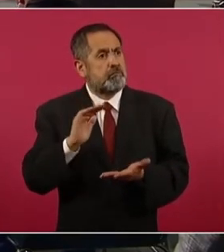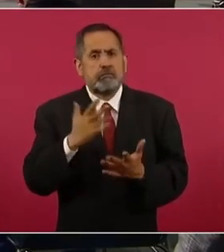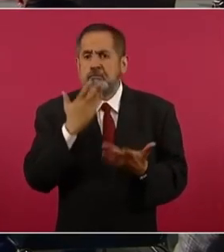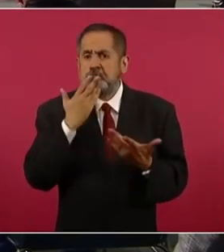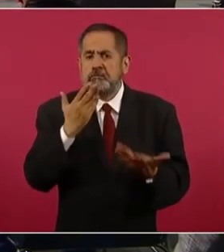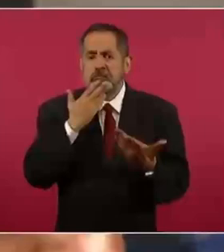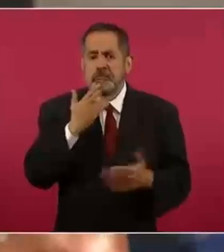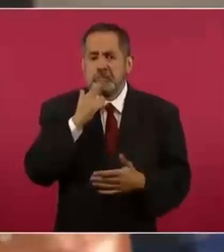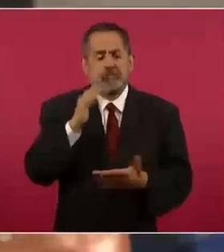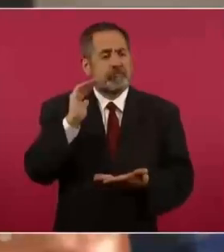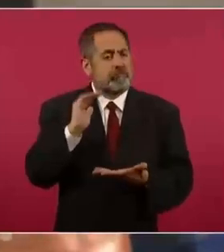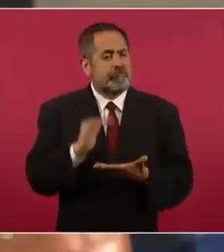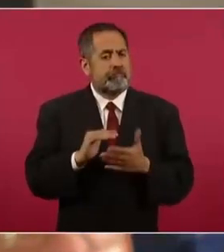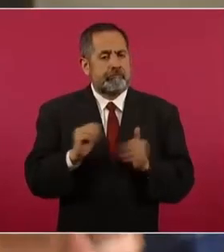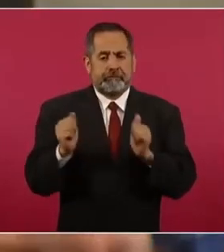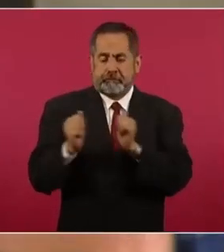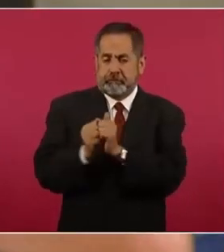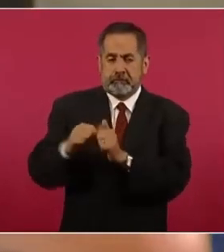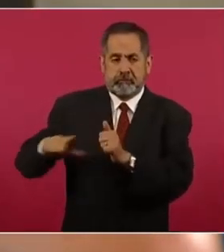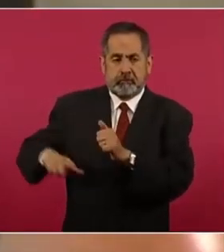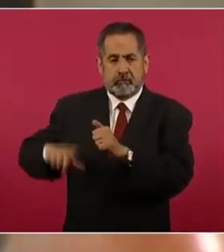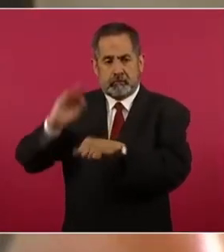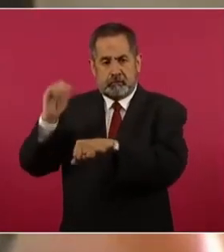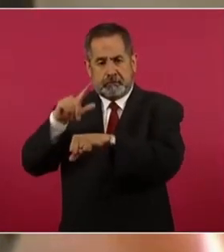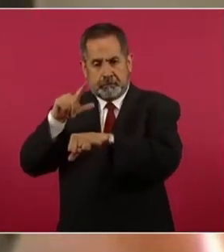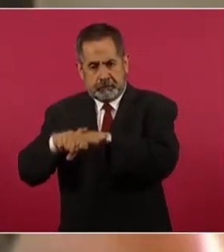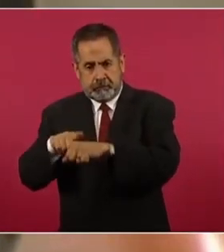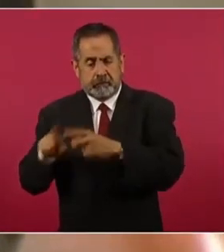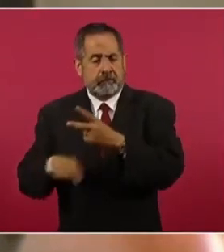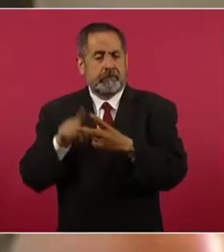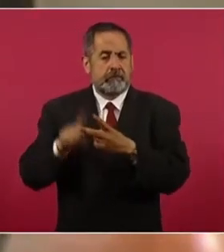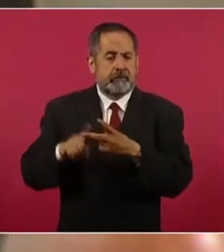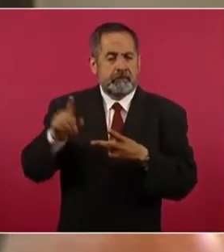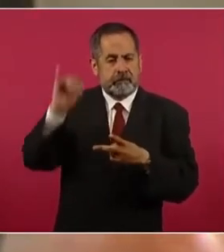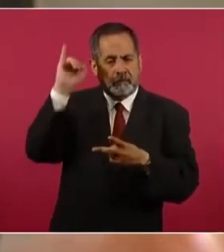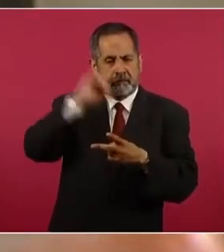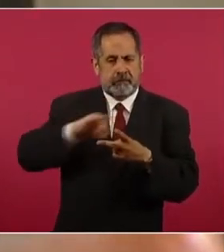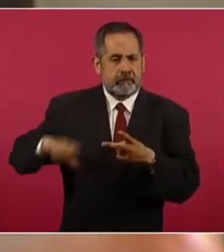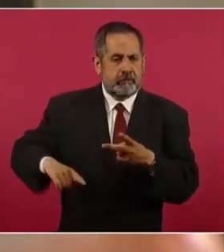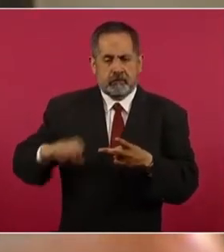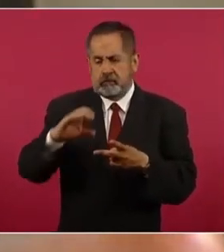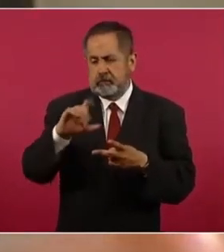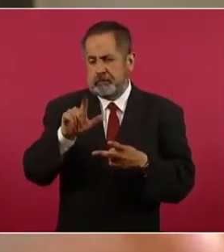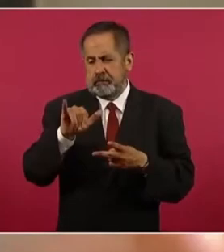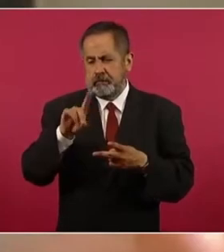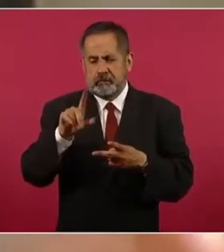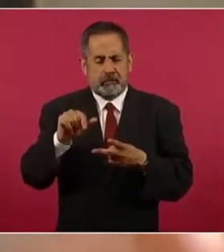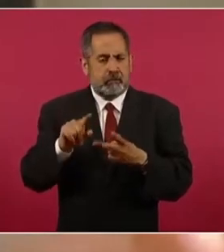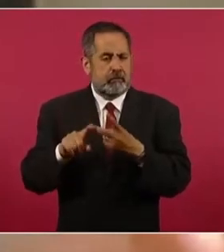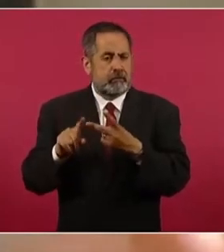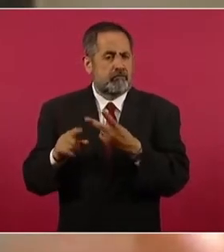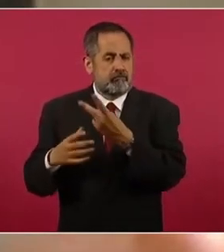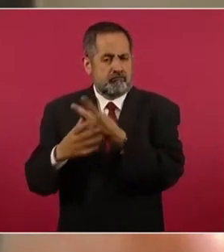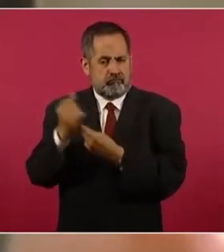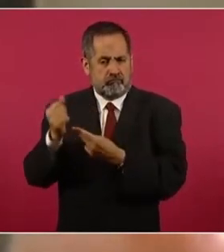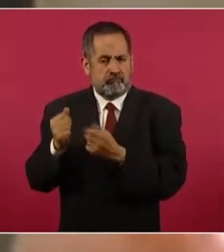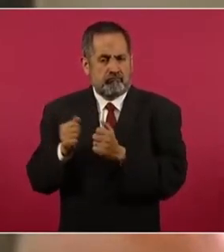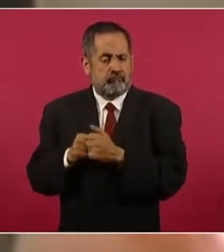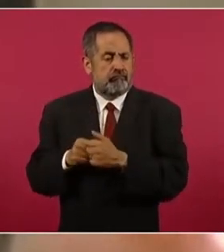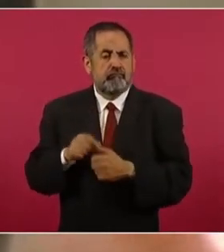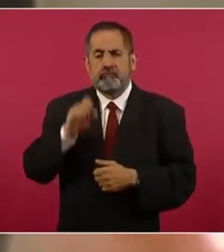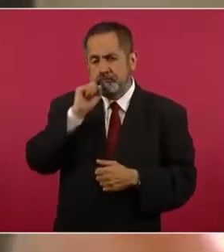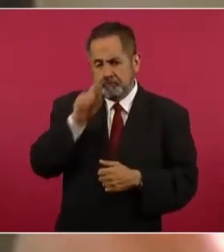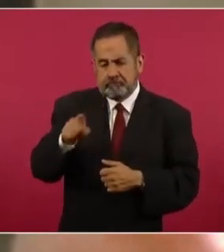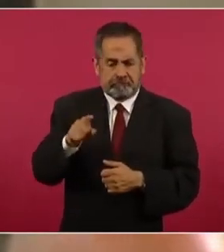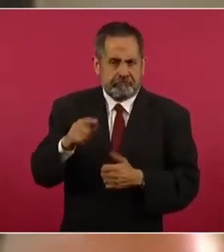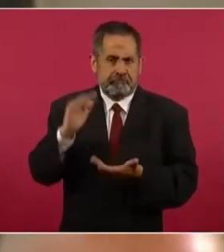a la coordinación entre el gobierno federal y la jefa del gobierno y jefa de gobierno Claudia Sheinbaum. Ese mérito también sería